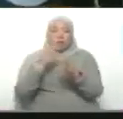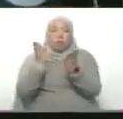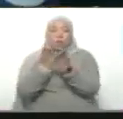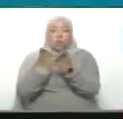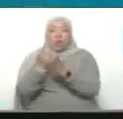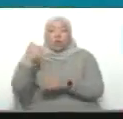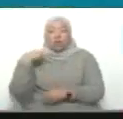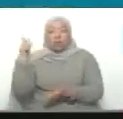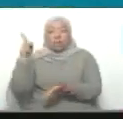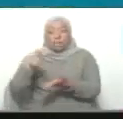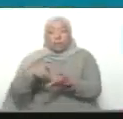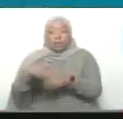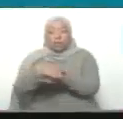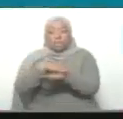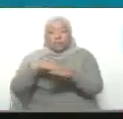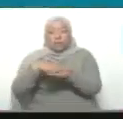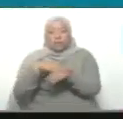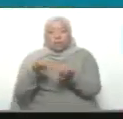del Poder Popular